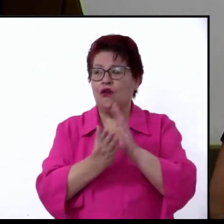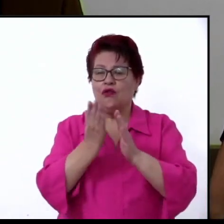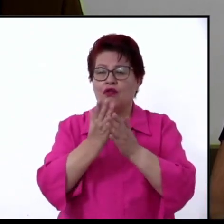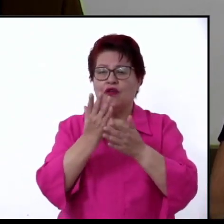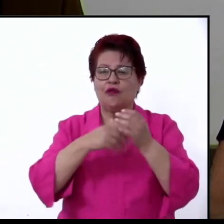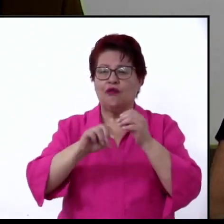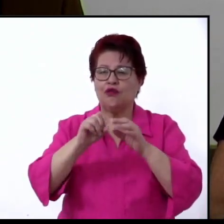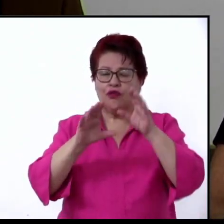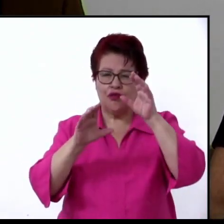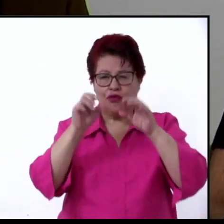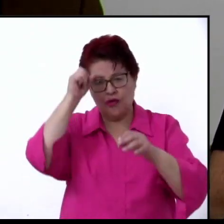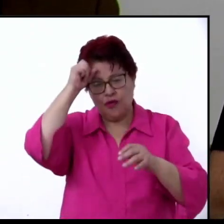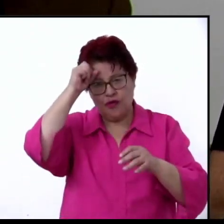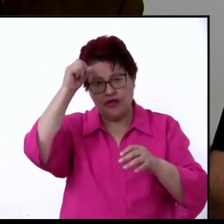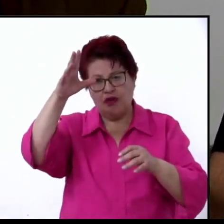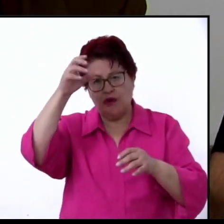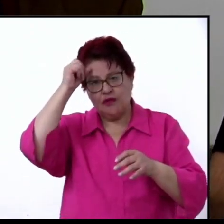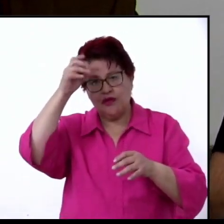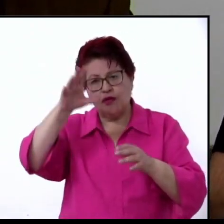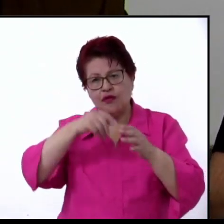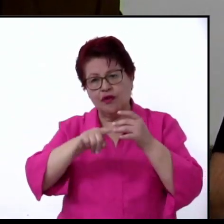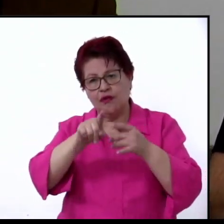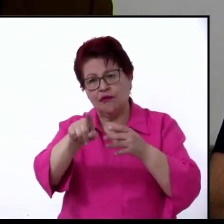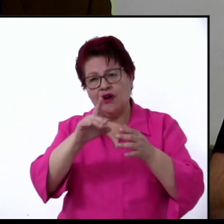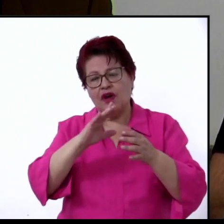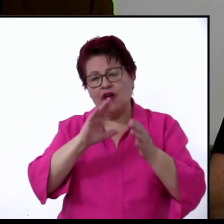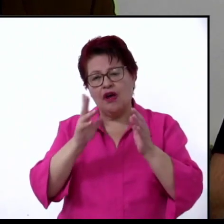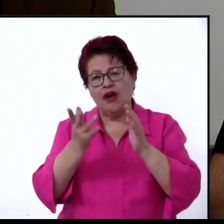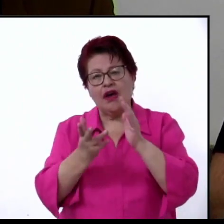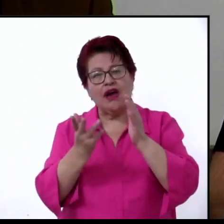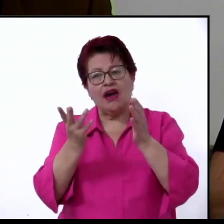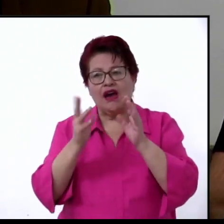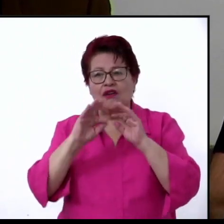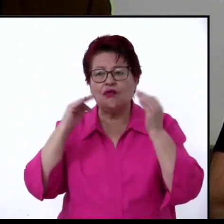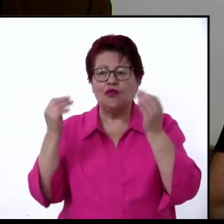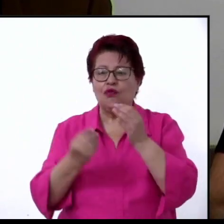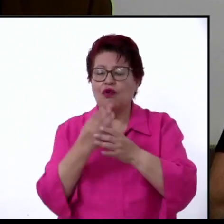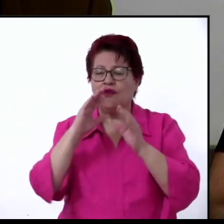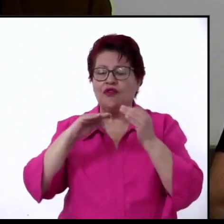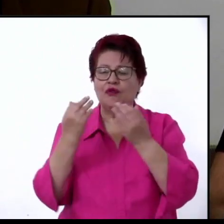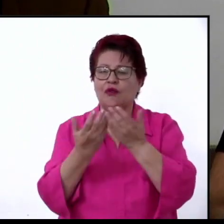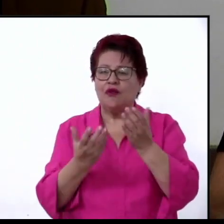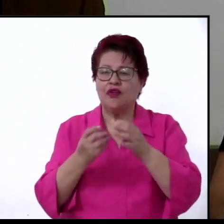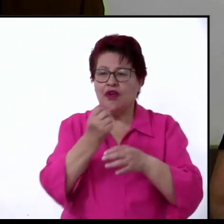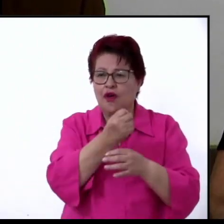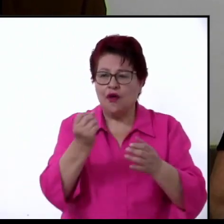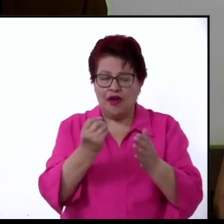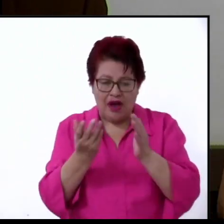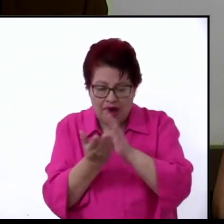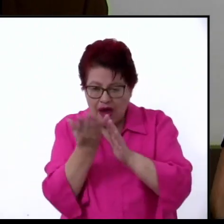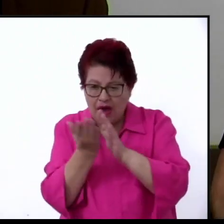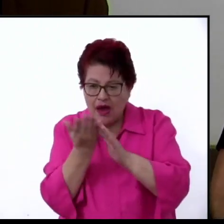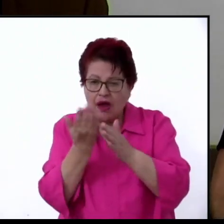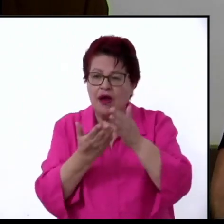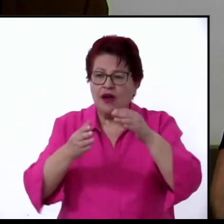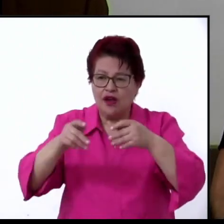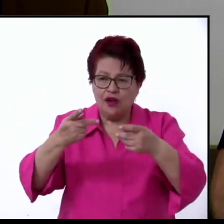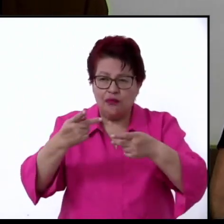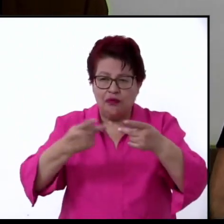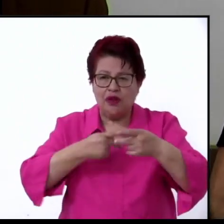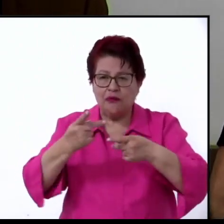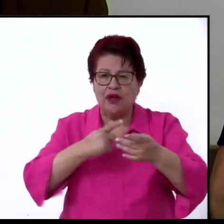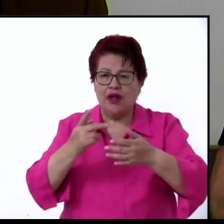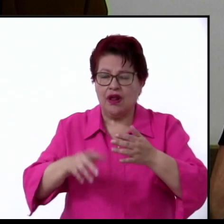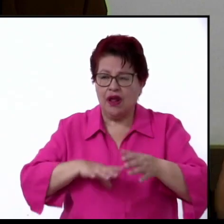muchos conceptos para poder construir nuevas formas de organización y nuevas formas de articulación de